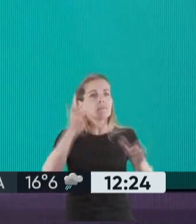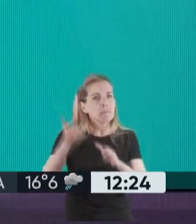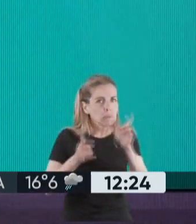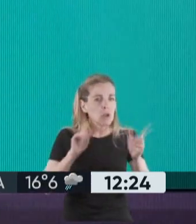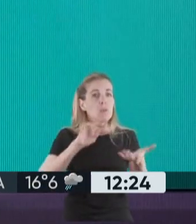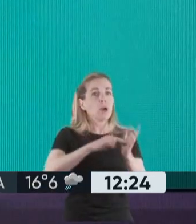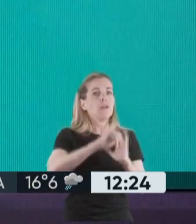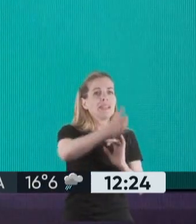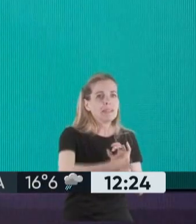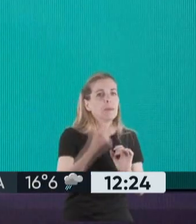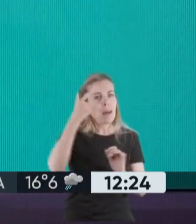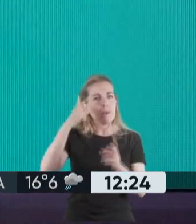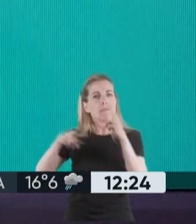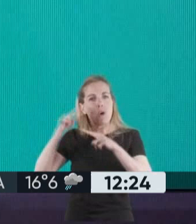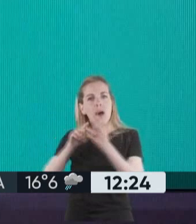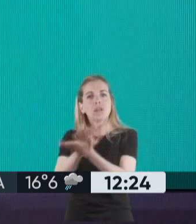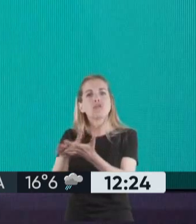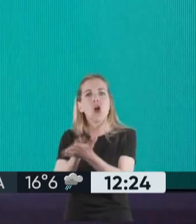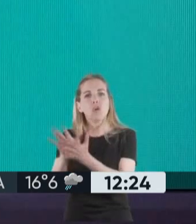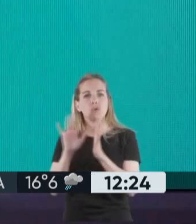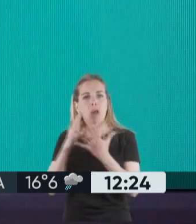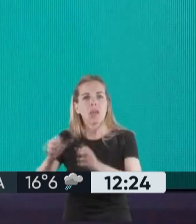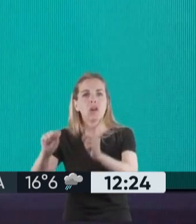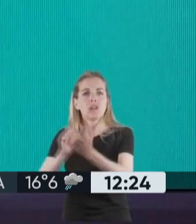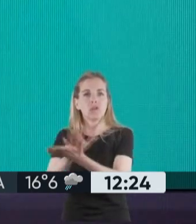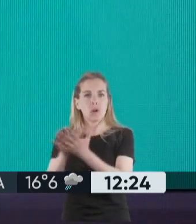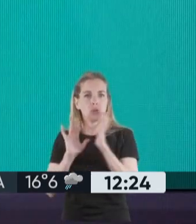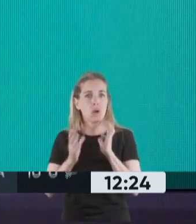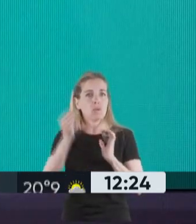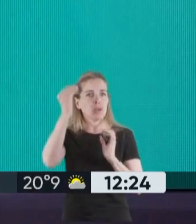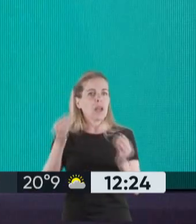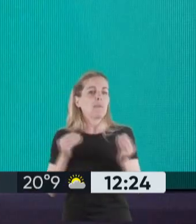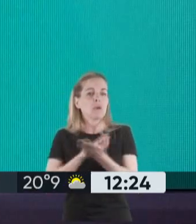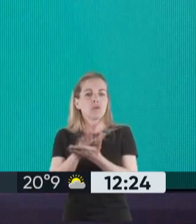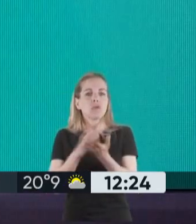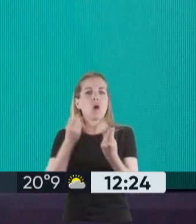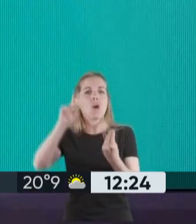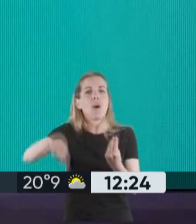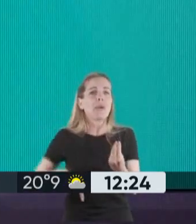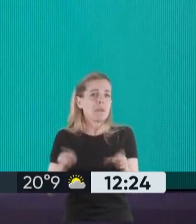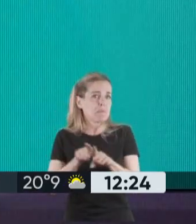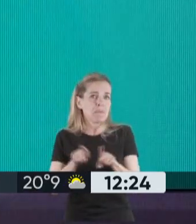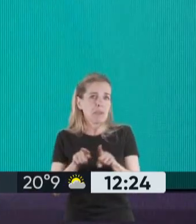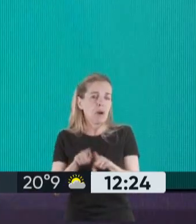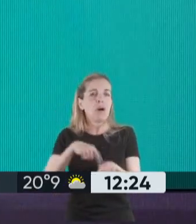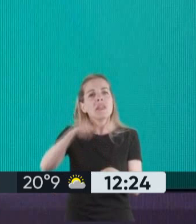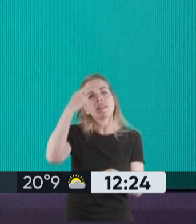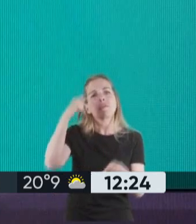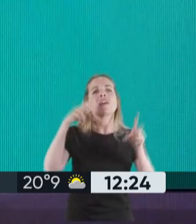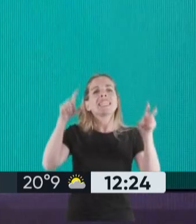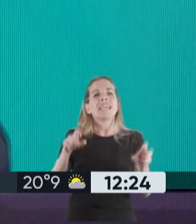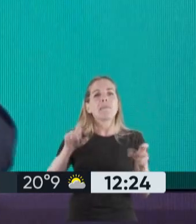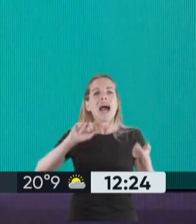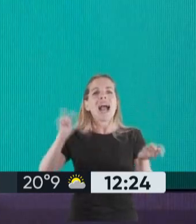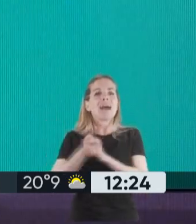de la solución. Y muchas veces la solución empieza por uno mismo, porque cuando uno habla del cambio climático